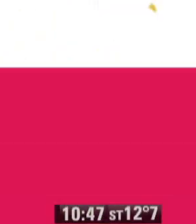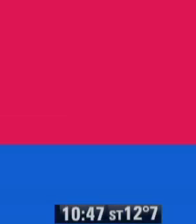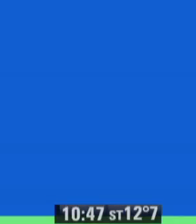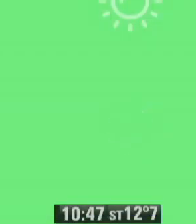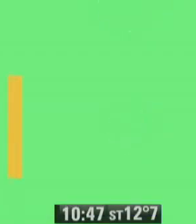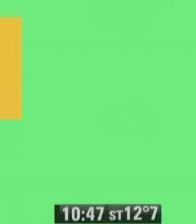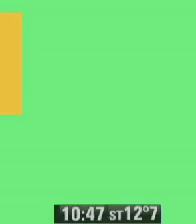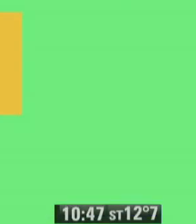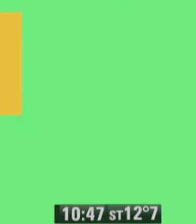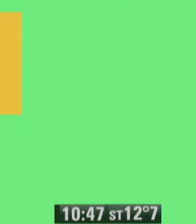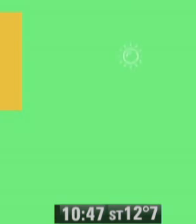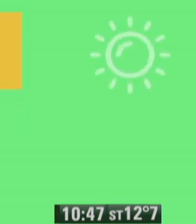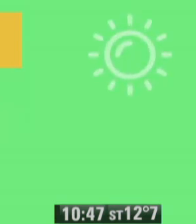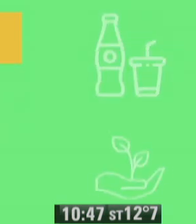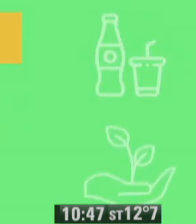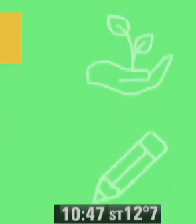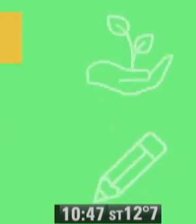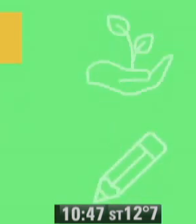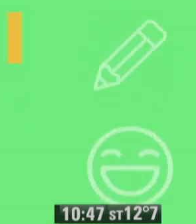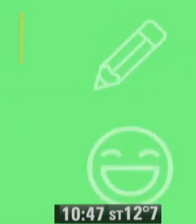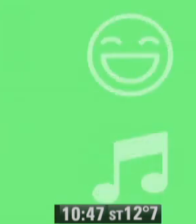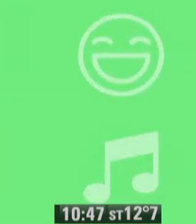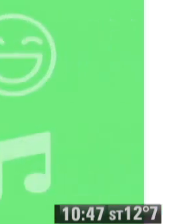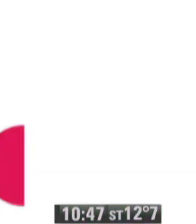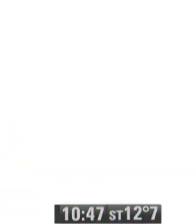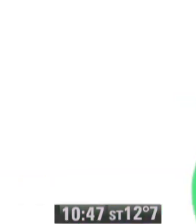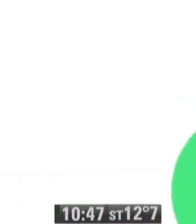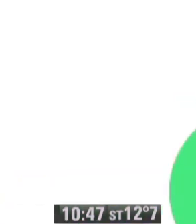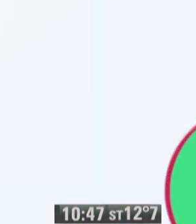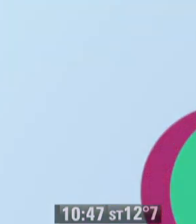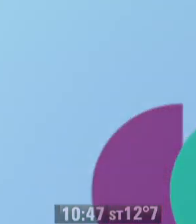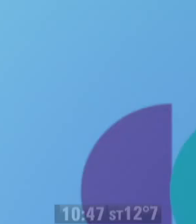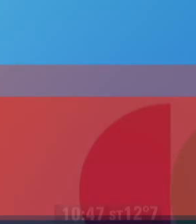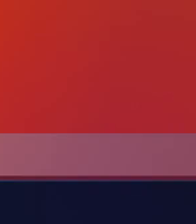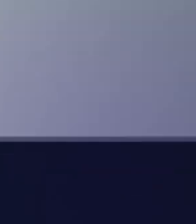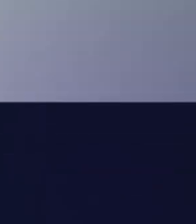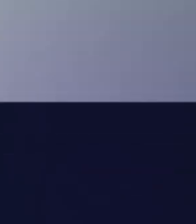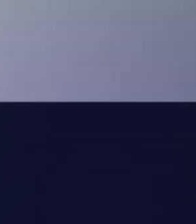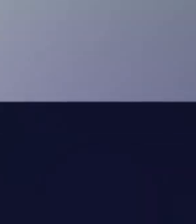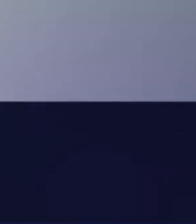Siempre.